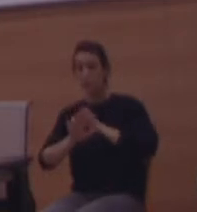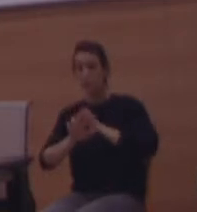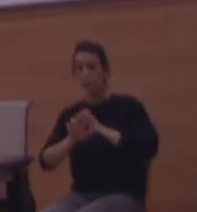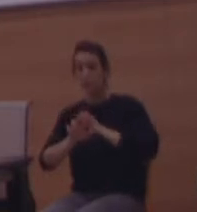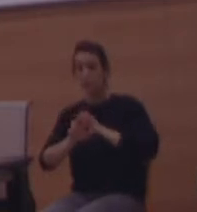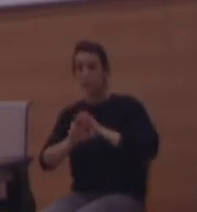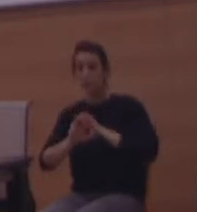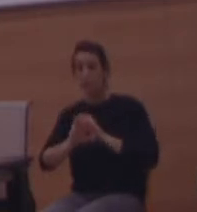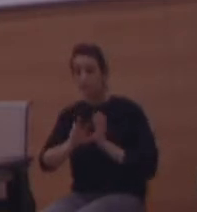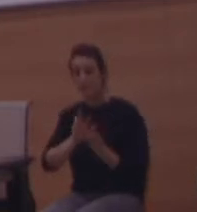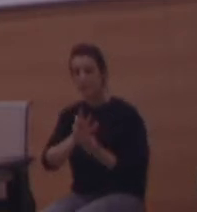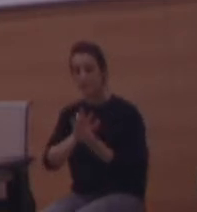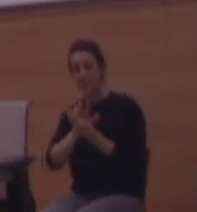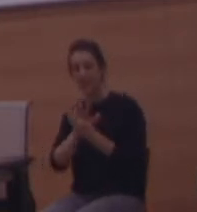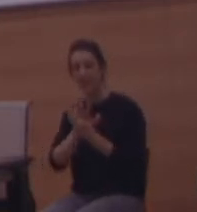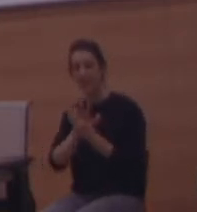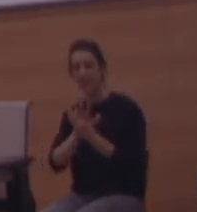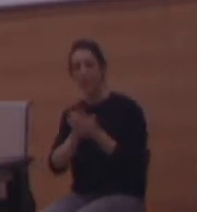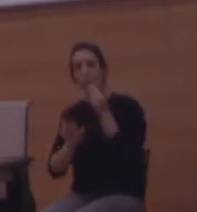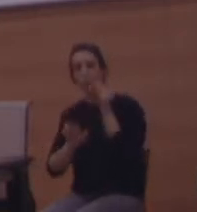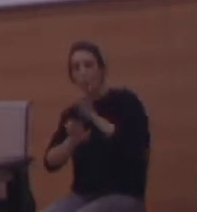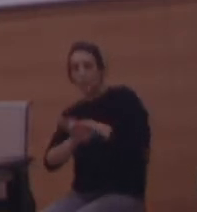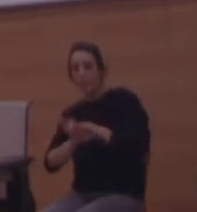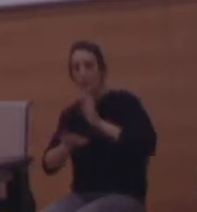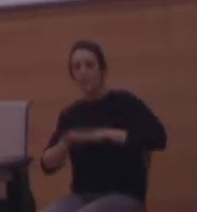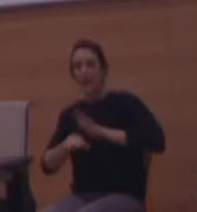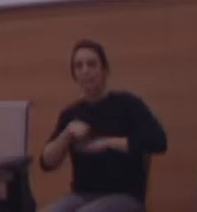para mejorar la dinámica sobre todo.